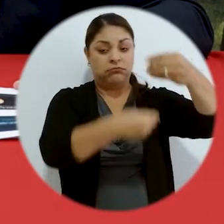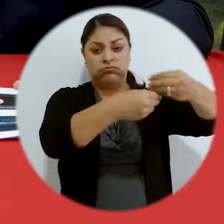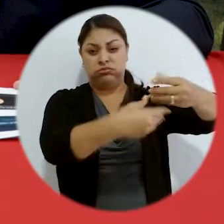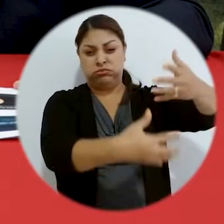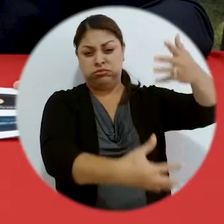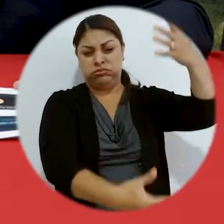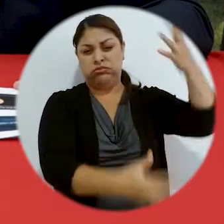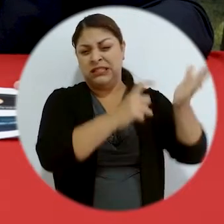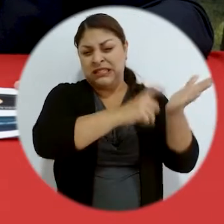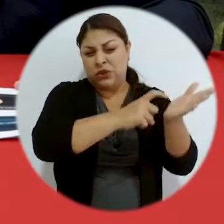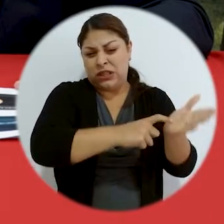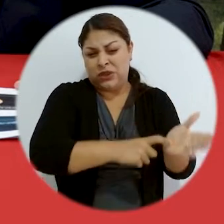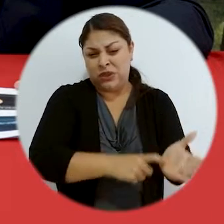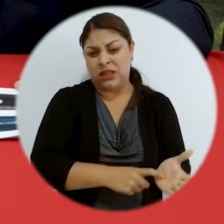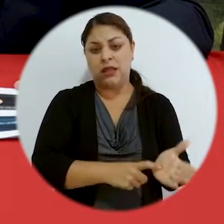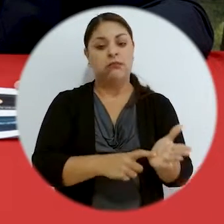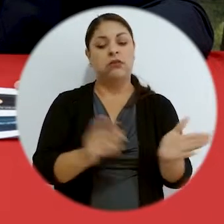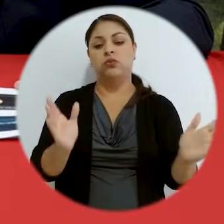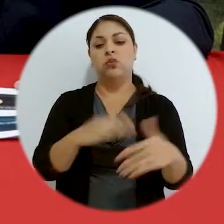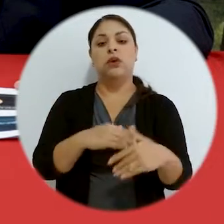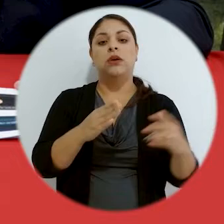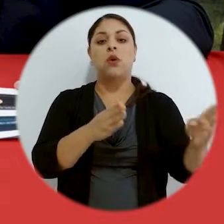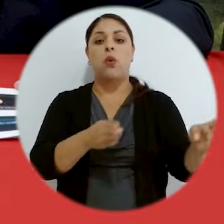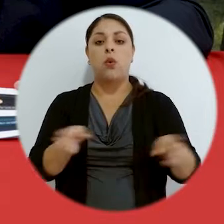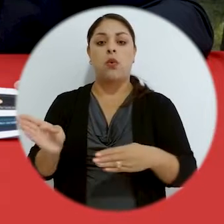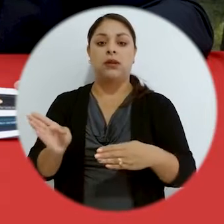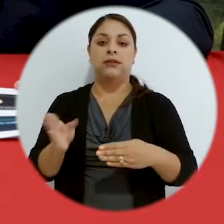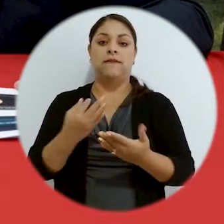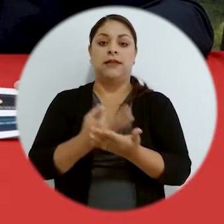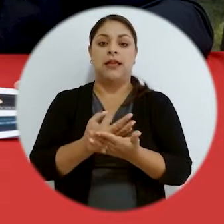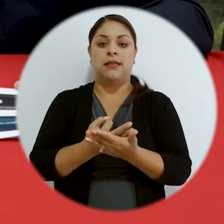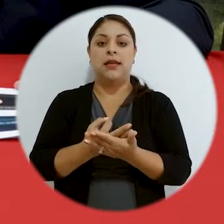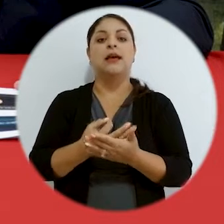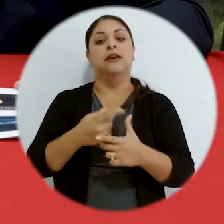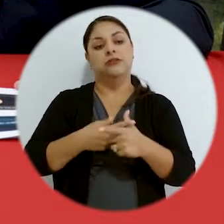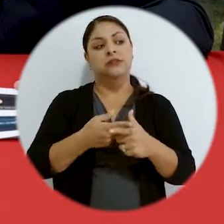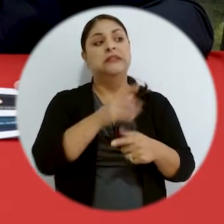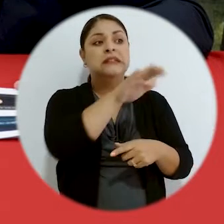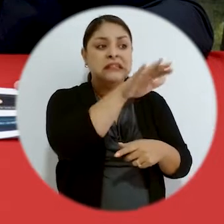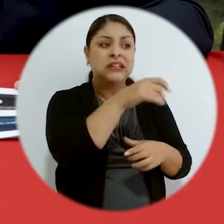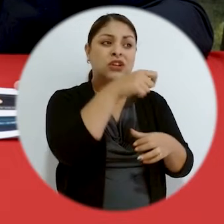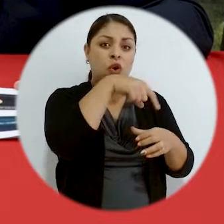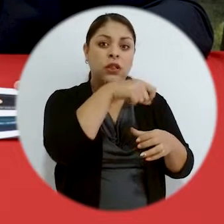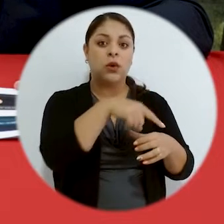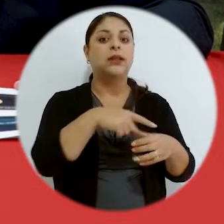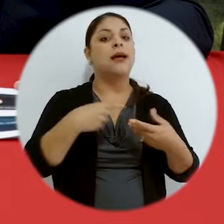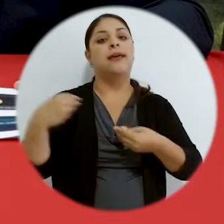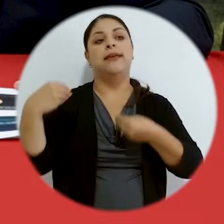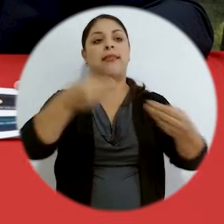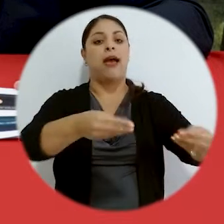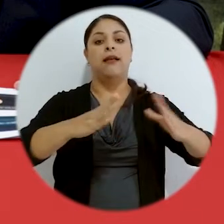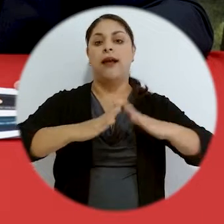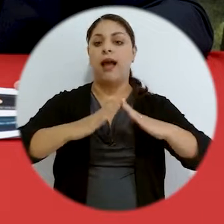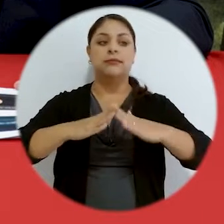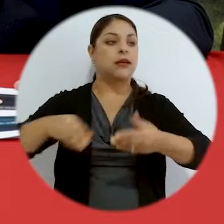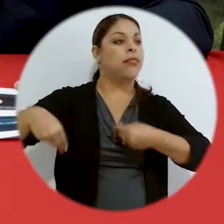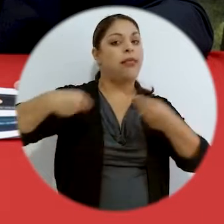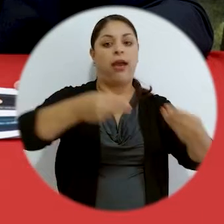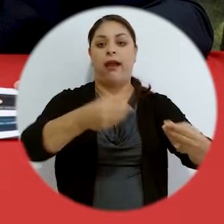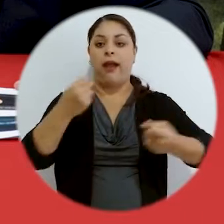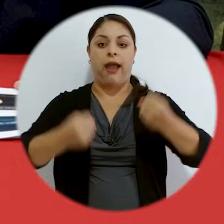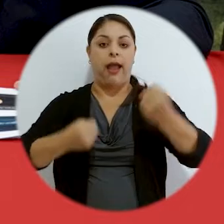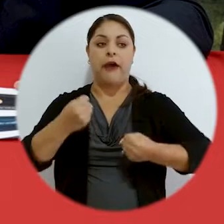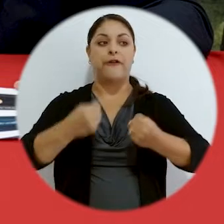endeudar. Pues esas personas que no tienen ese orden financiero acuden al gota a gota, hipotecan su casa